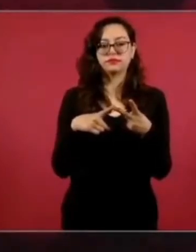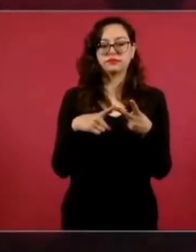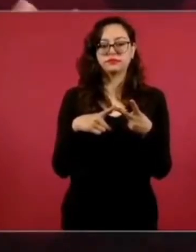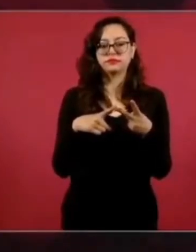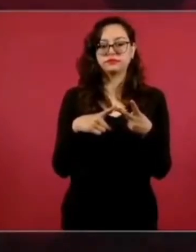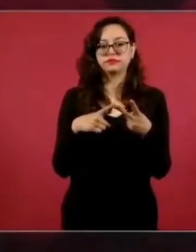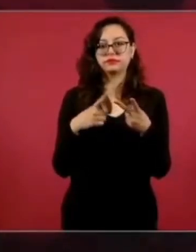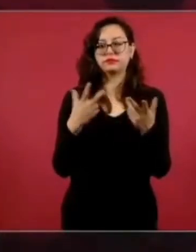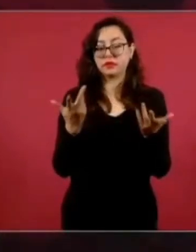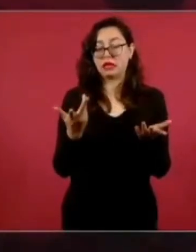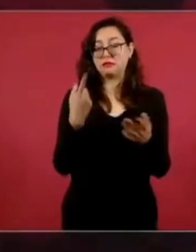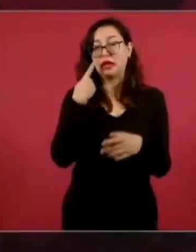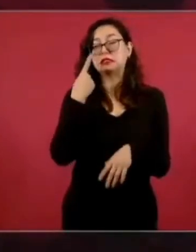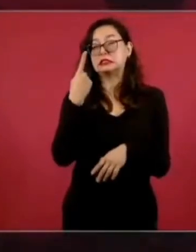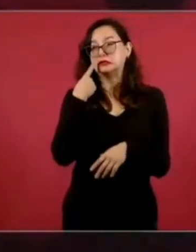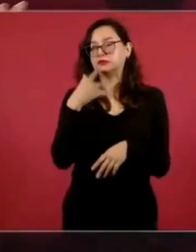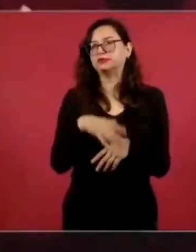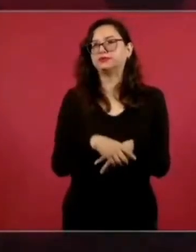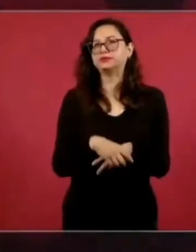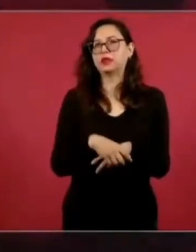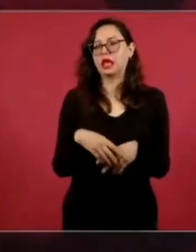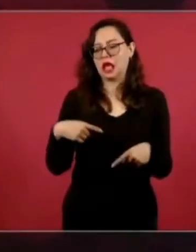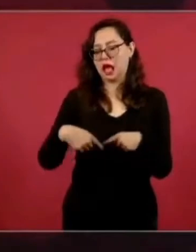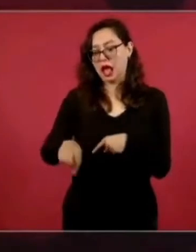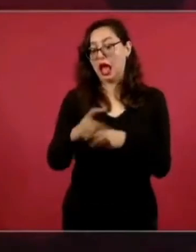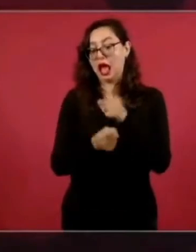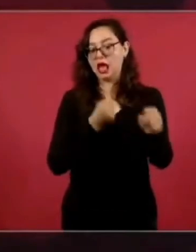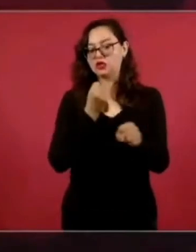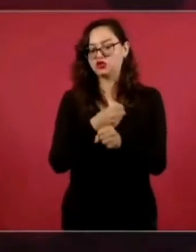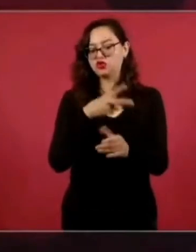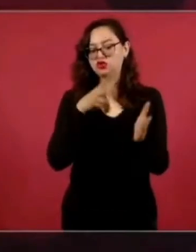$500 billion este año,